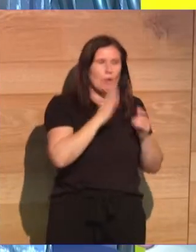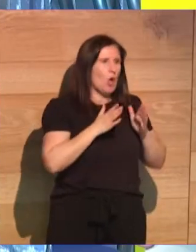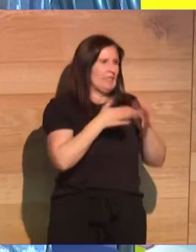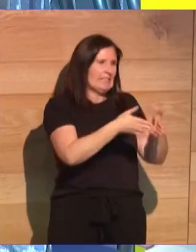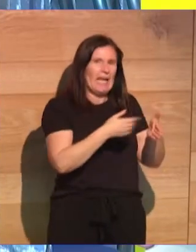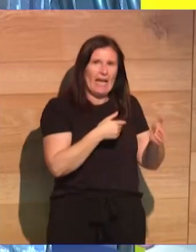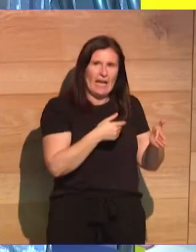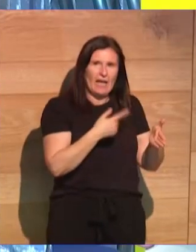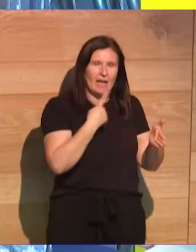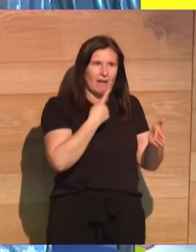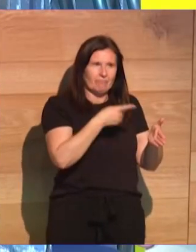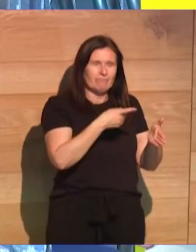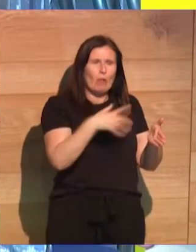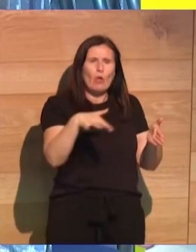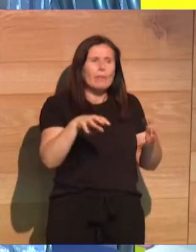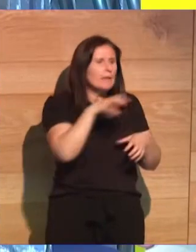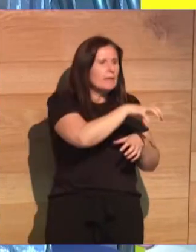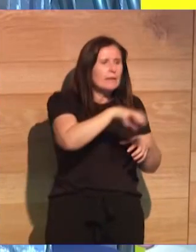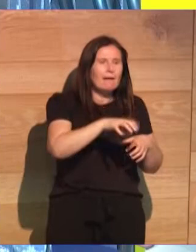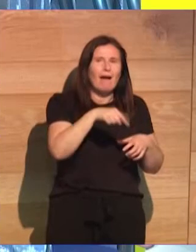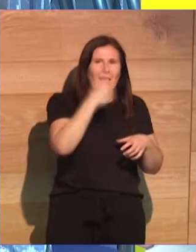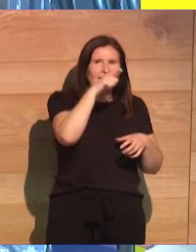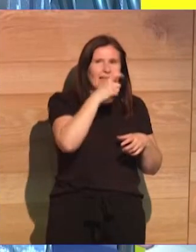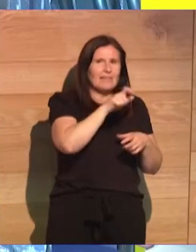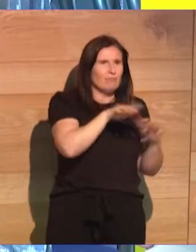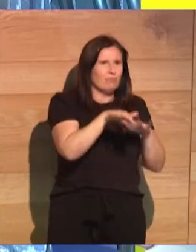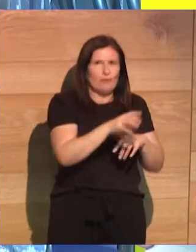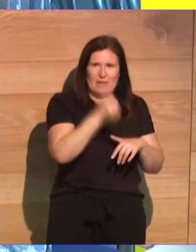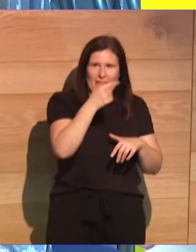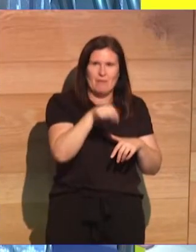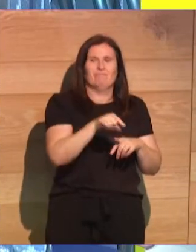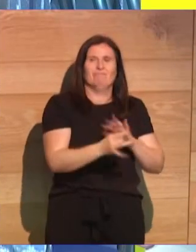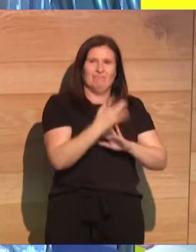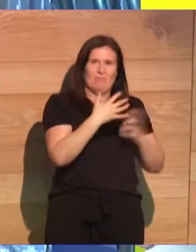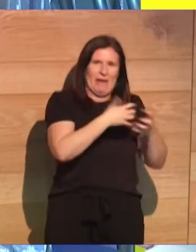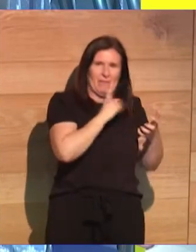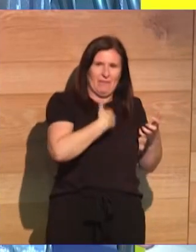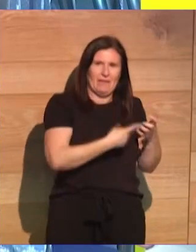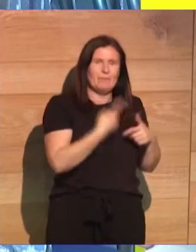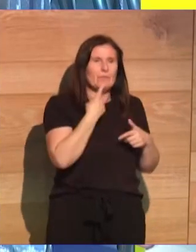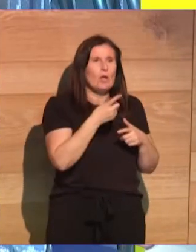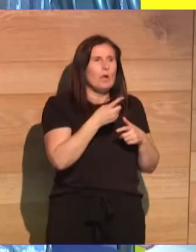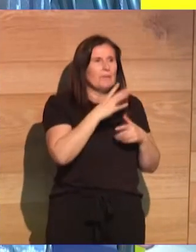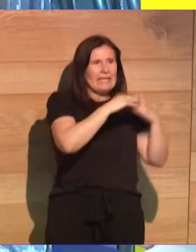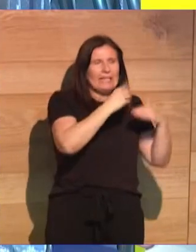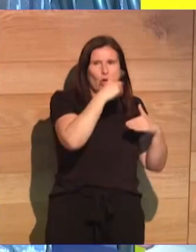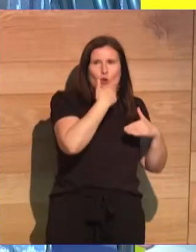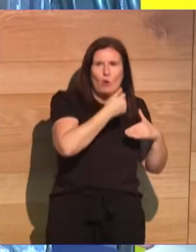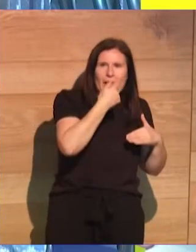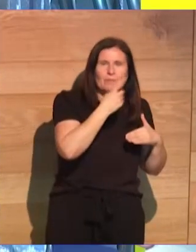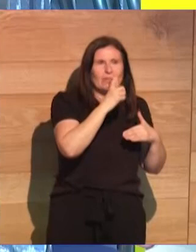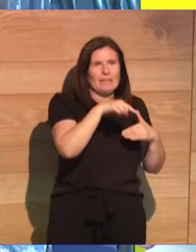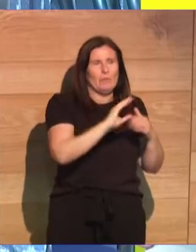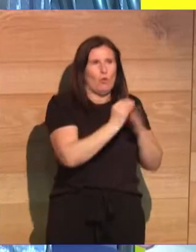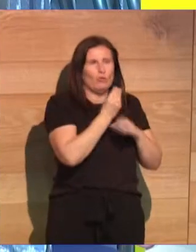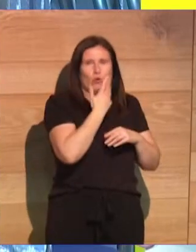porque va a entrar más gente y va a vender más. Conocemos mejor al cliente y sabemos personalizar los productos. En la medicina ya hemos hablado de